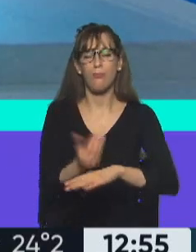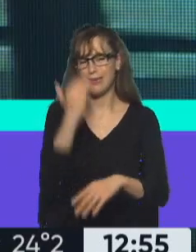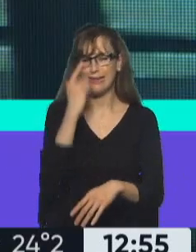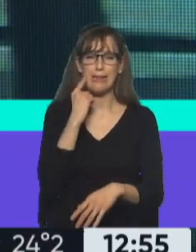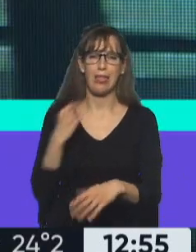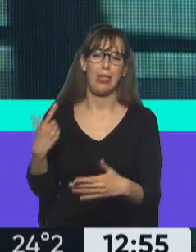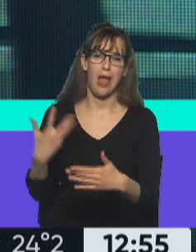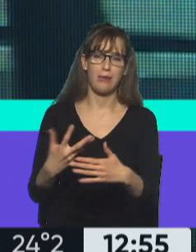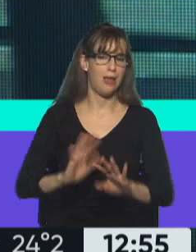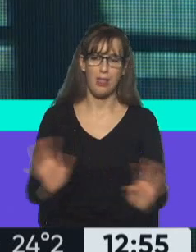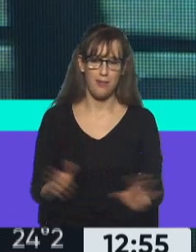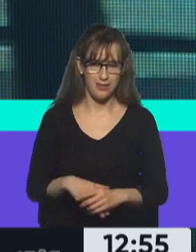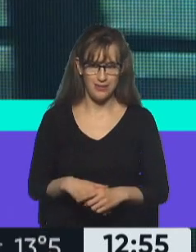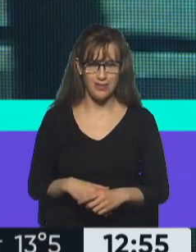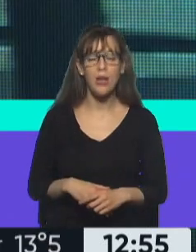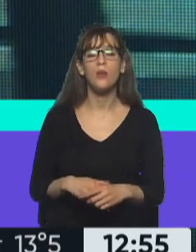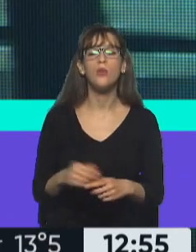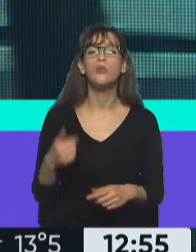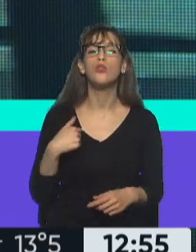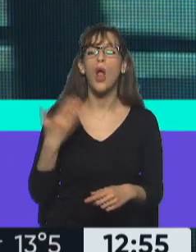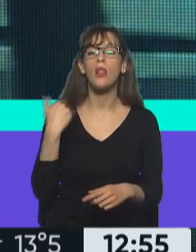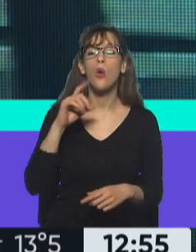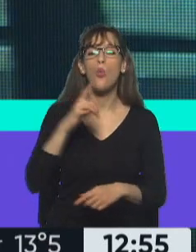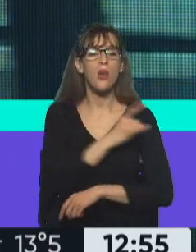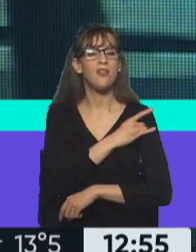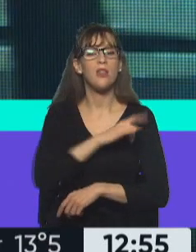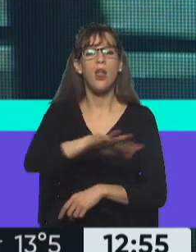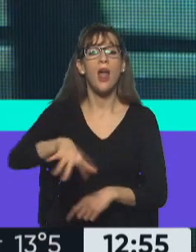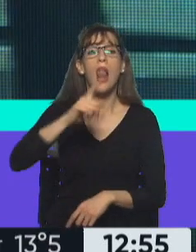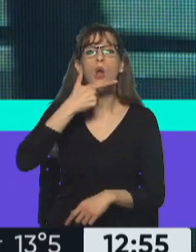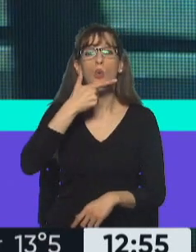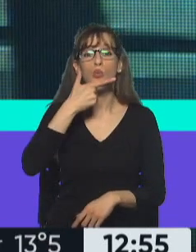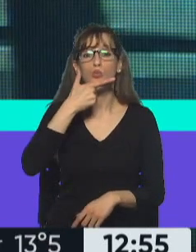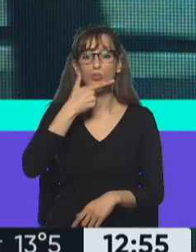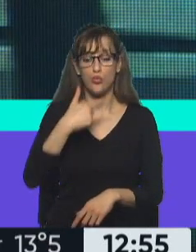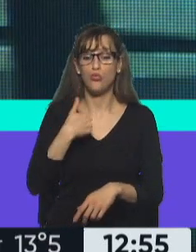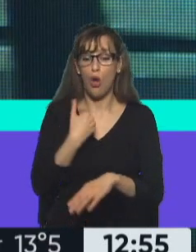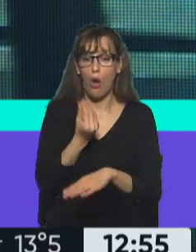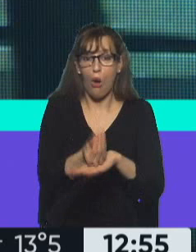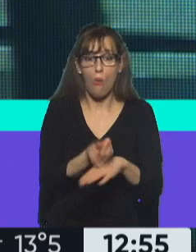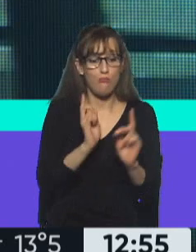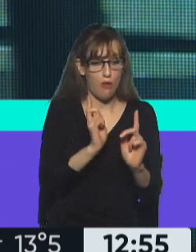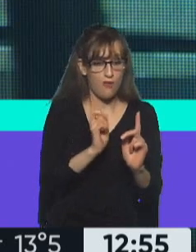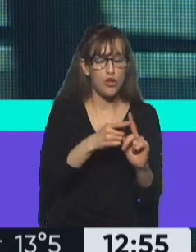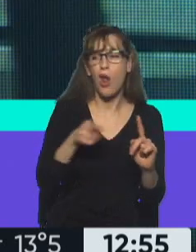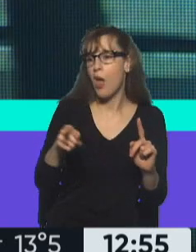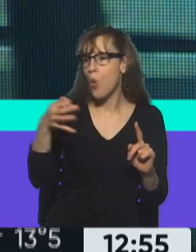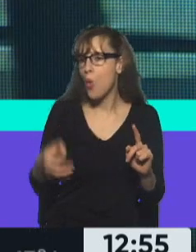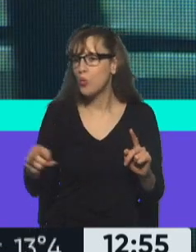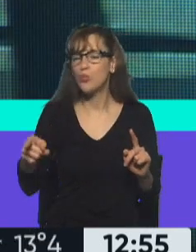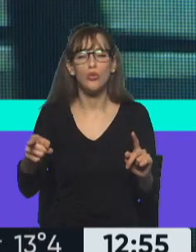universitario en la universidad de lanús y le cortamos todos los puentes quince días duró cuando nos sacó el 13 porque